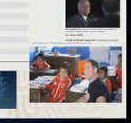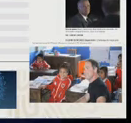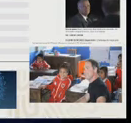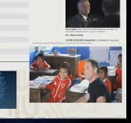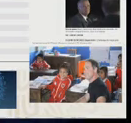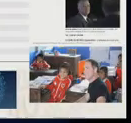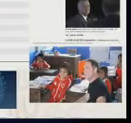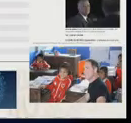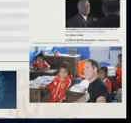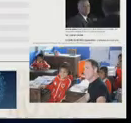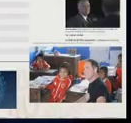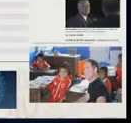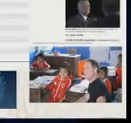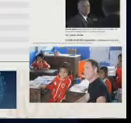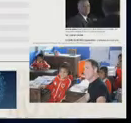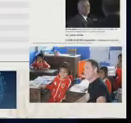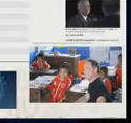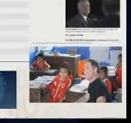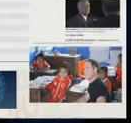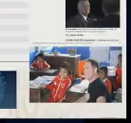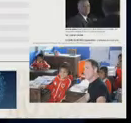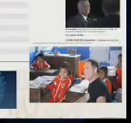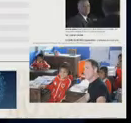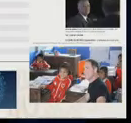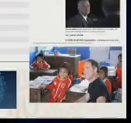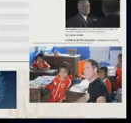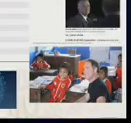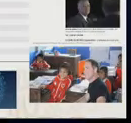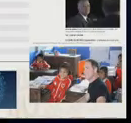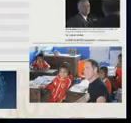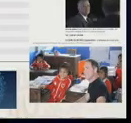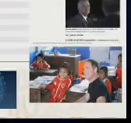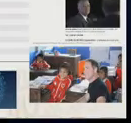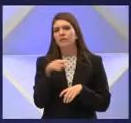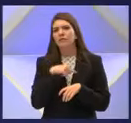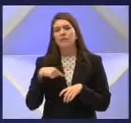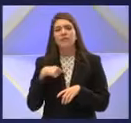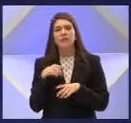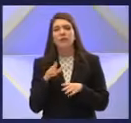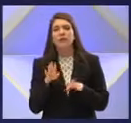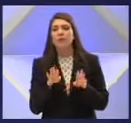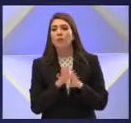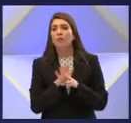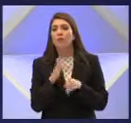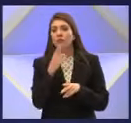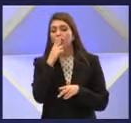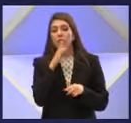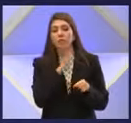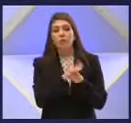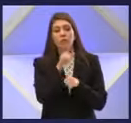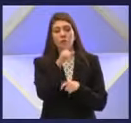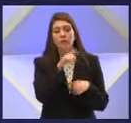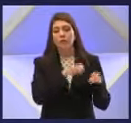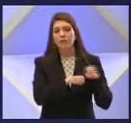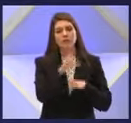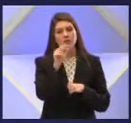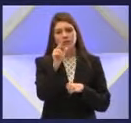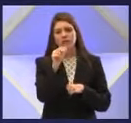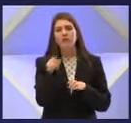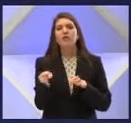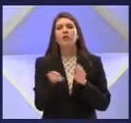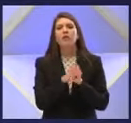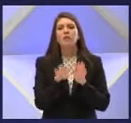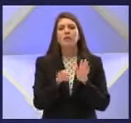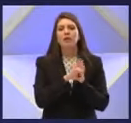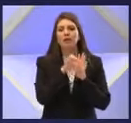seguiremos trayendo diversidad la agencia en inglés no tiene preferencia por ninguna compañía pero esto lo pongo como ejemplo en la escuela rural